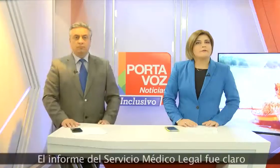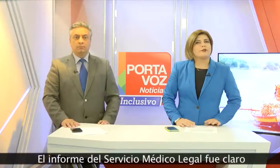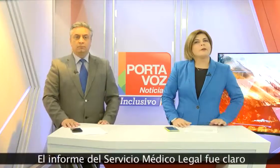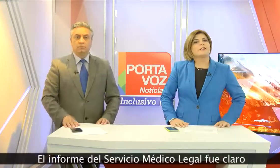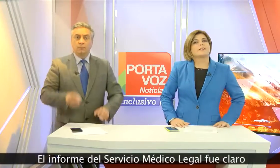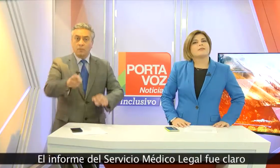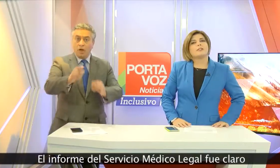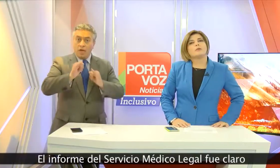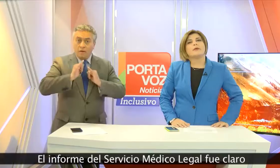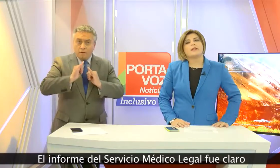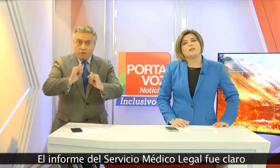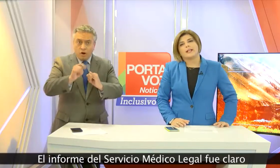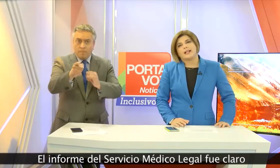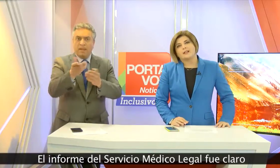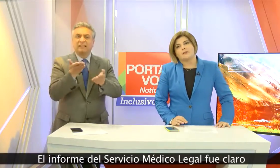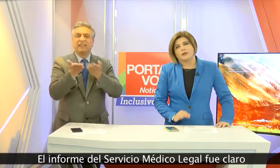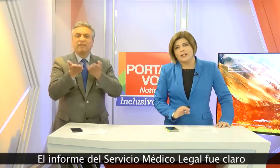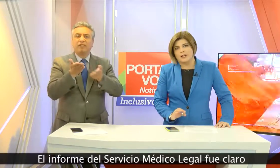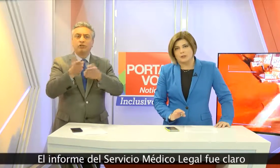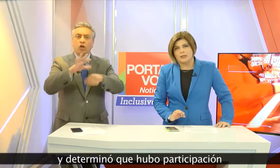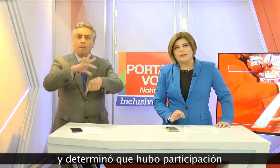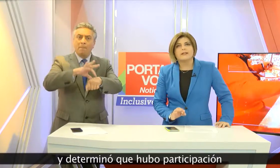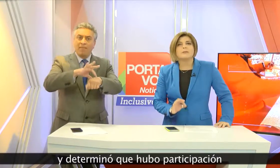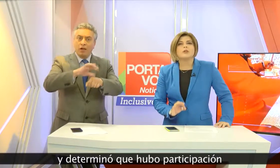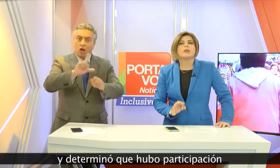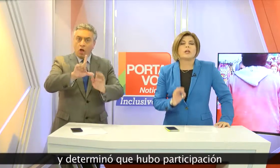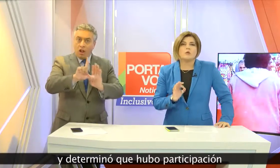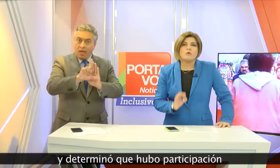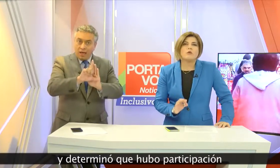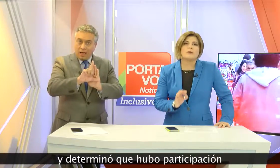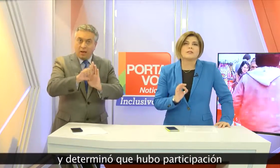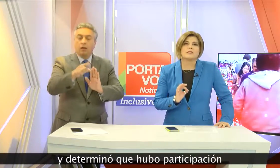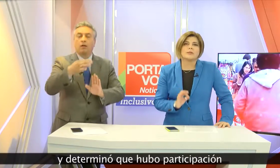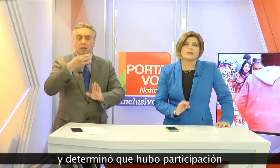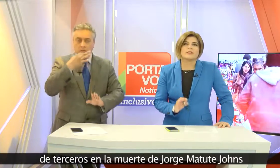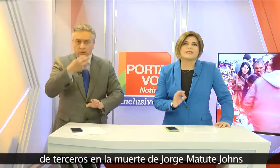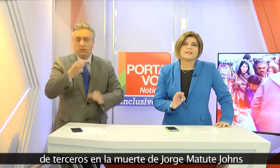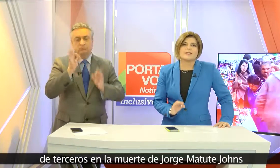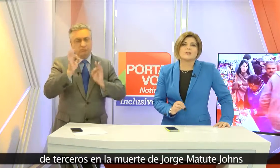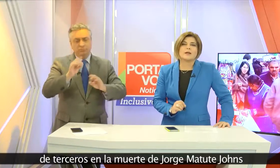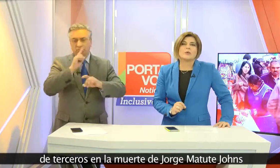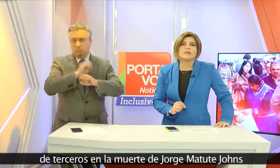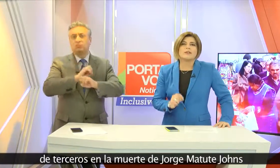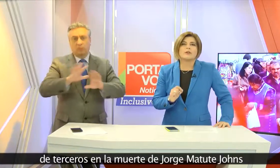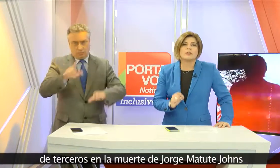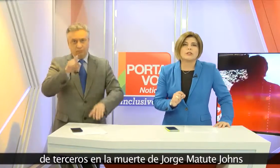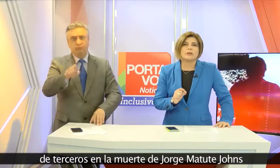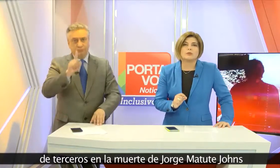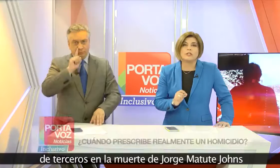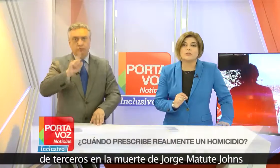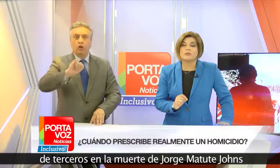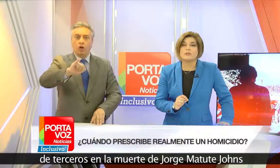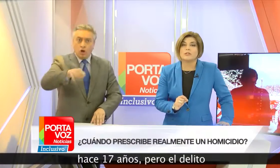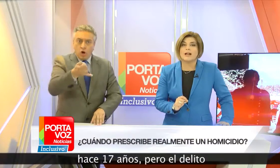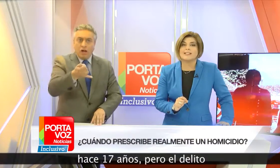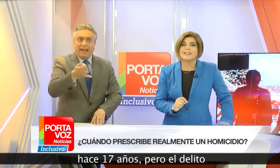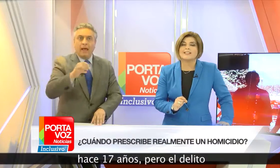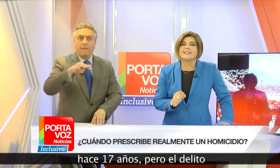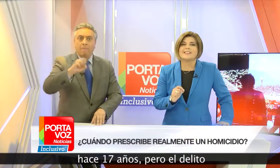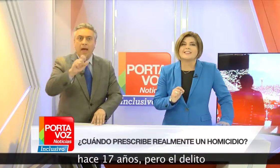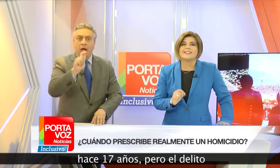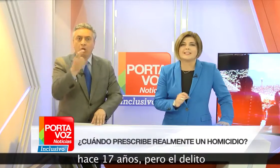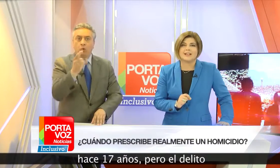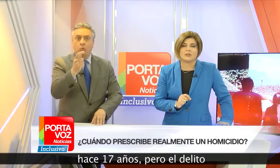El informe del Servicio Médico Legal fue claro y determinó que hubo participación de terceros en la muerte de Jorge Matute Jones